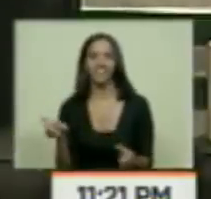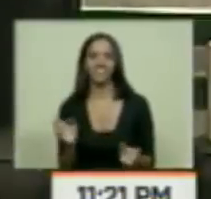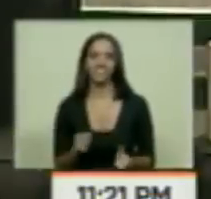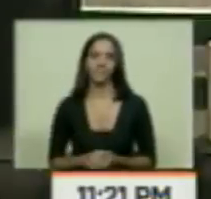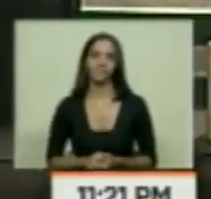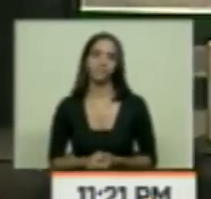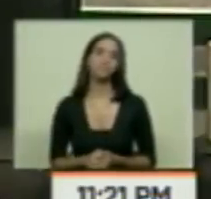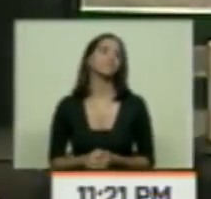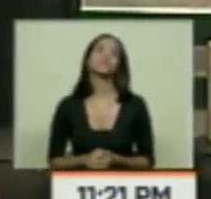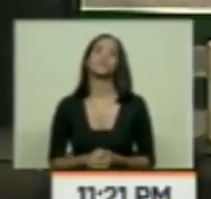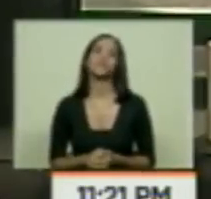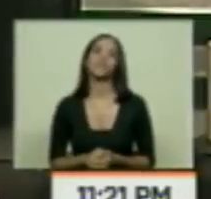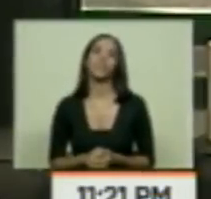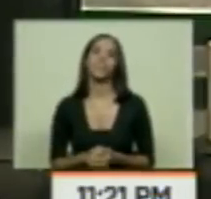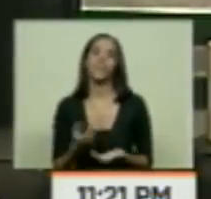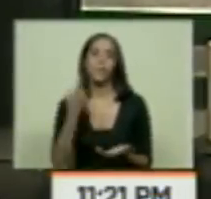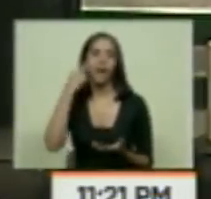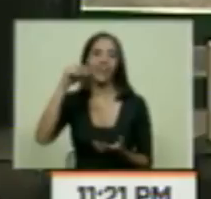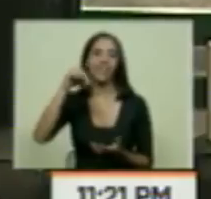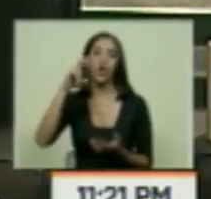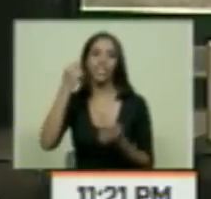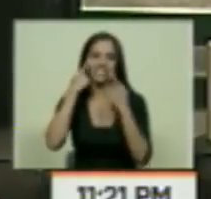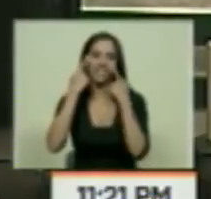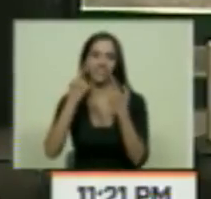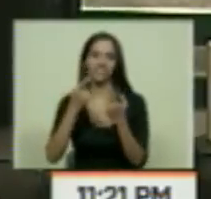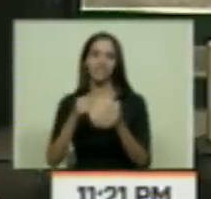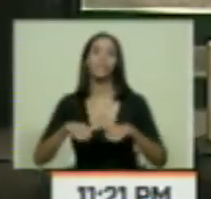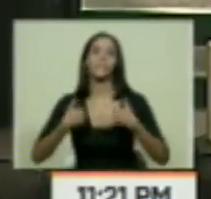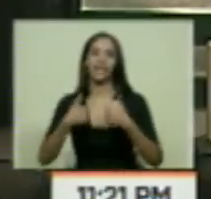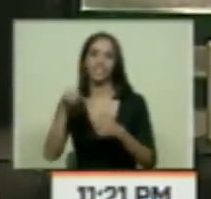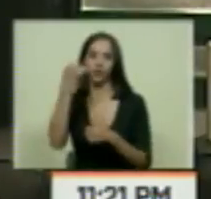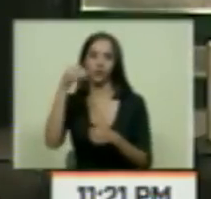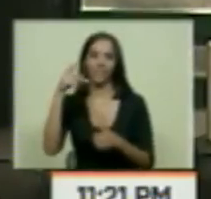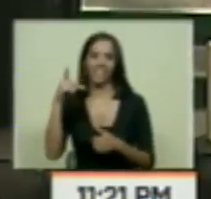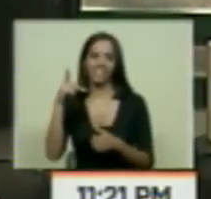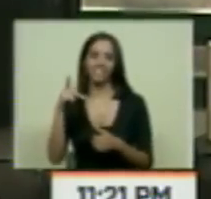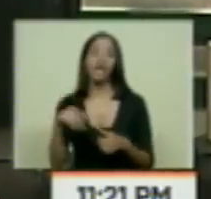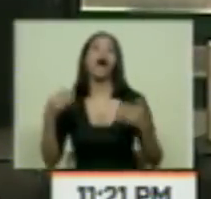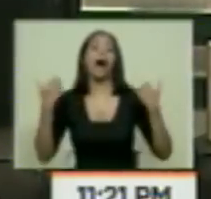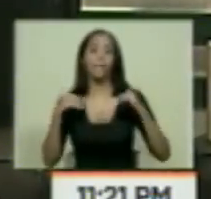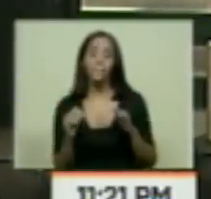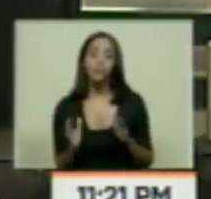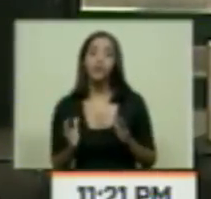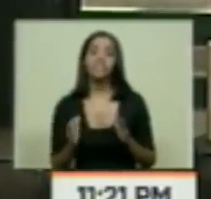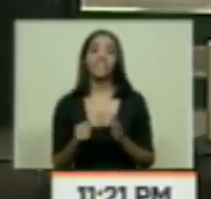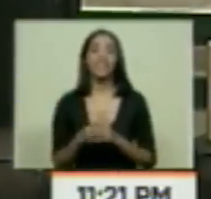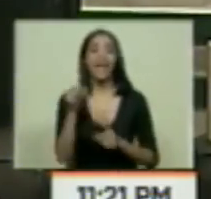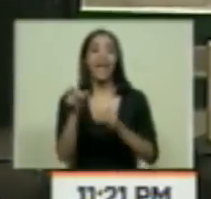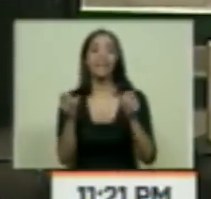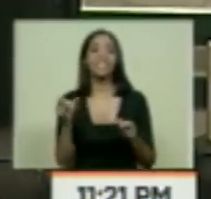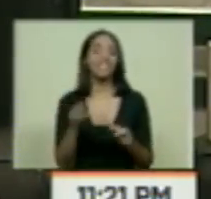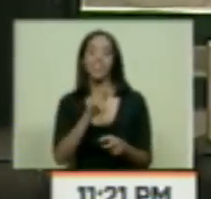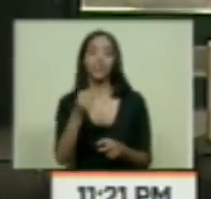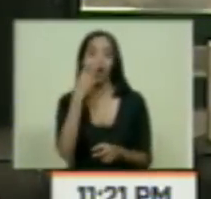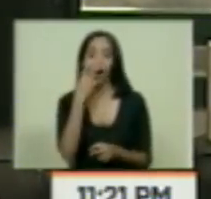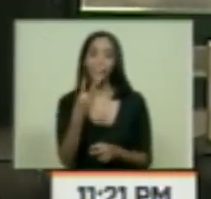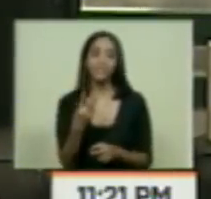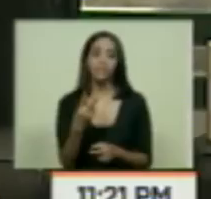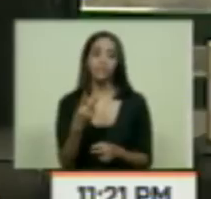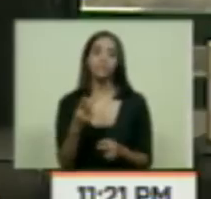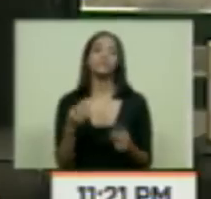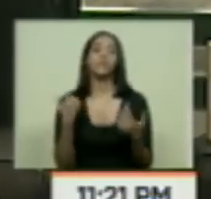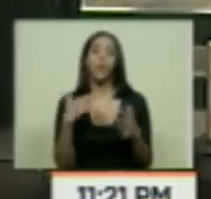vamos a pasar a Norquis y ya venimos con más de Zurda Conducta. A propósito, la gente que no ha visto... Por ahí